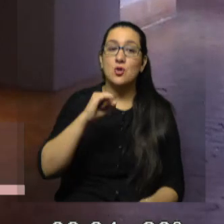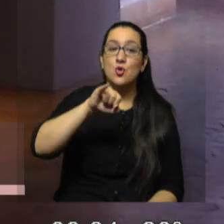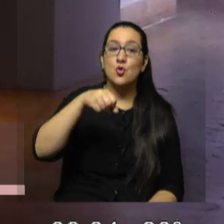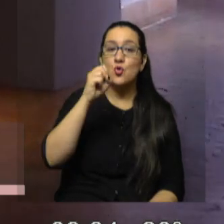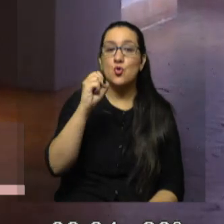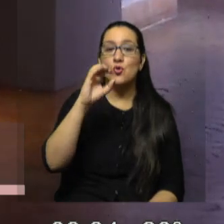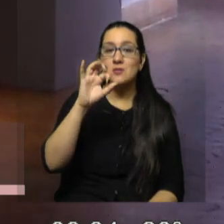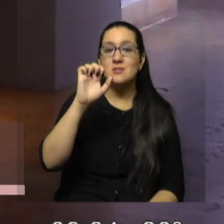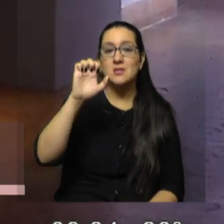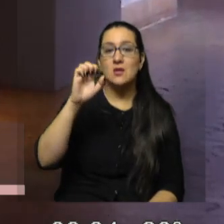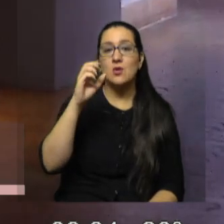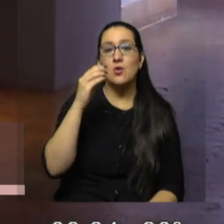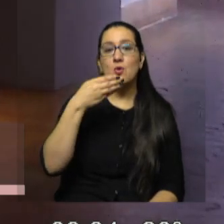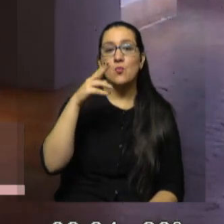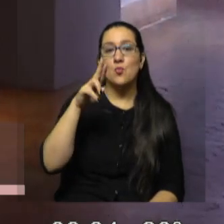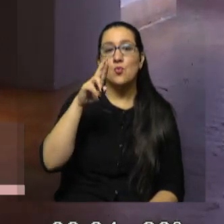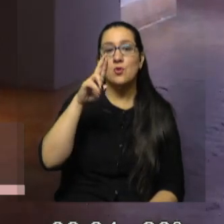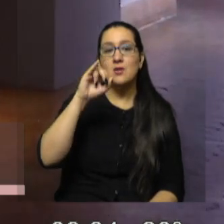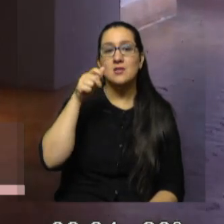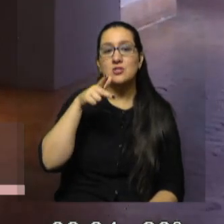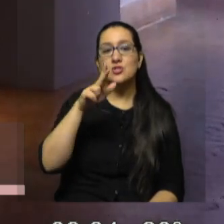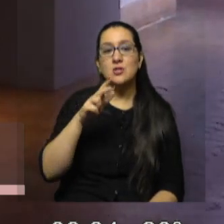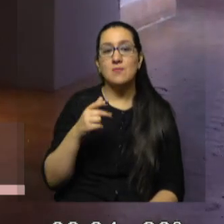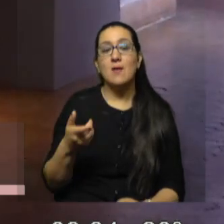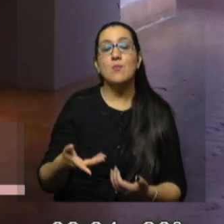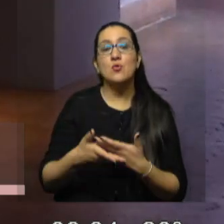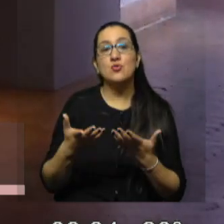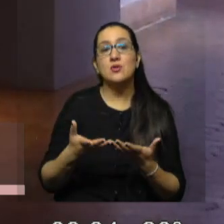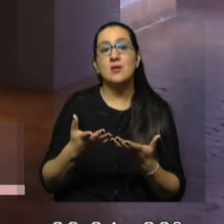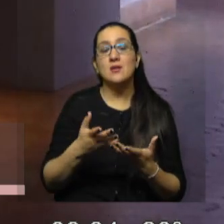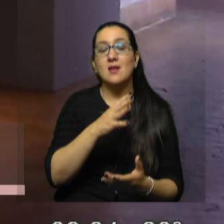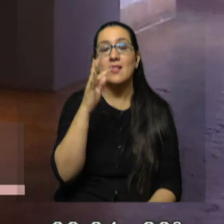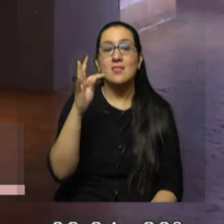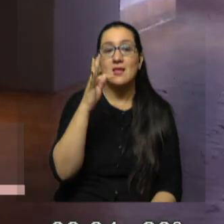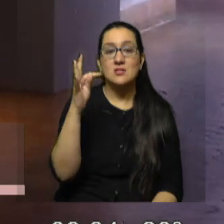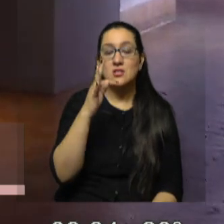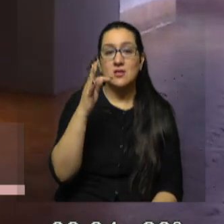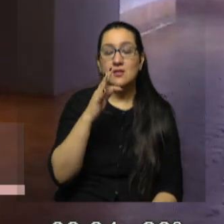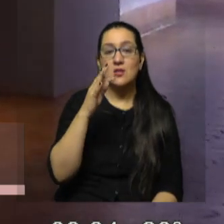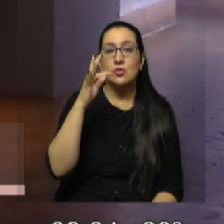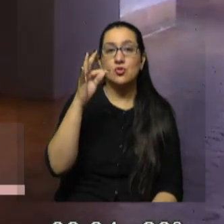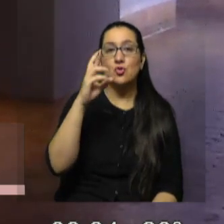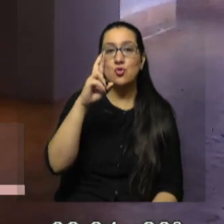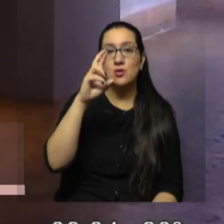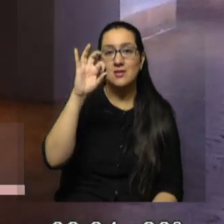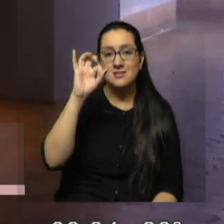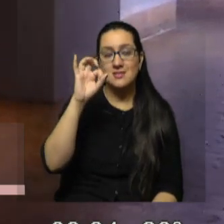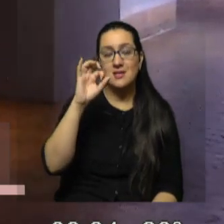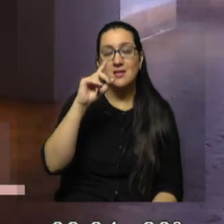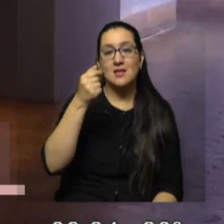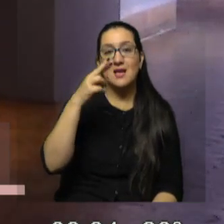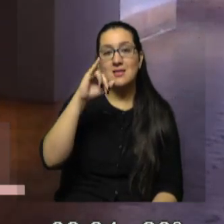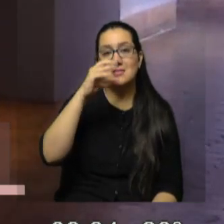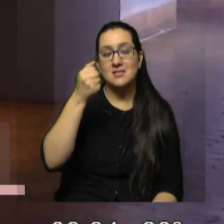va a estar presentando la colección El Maestro y los Compañeros de Burrich en el taller Torres García en distintas